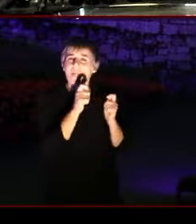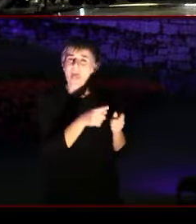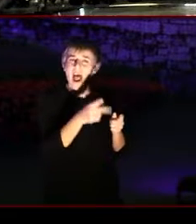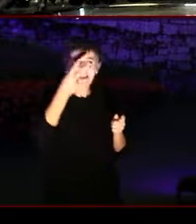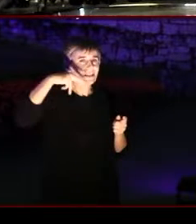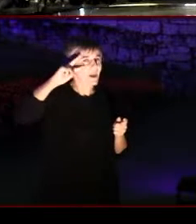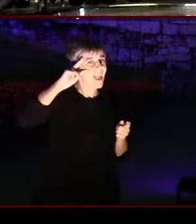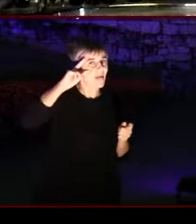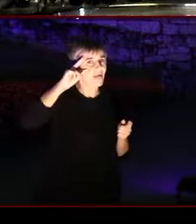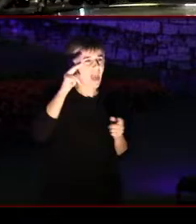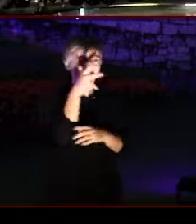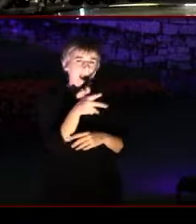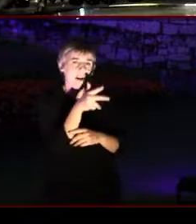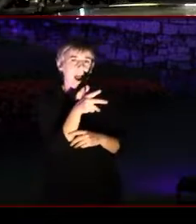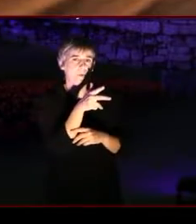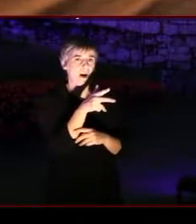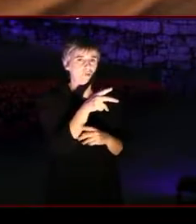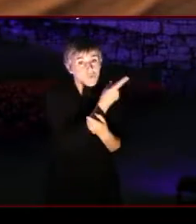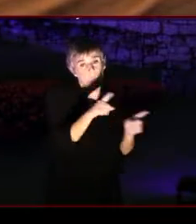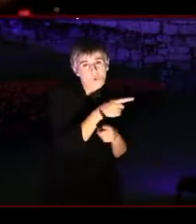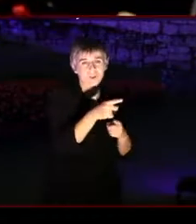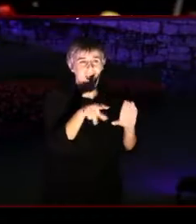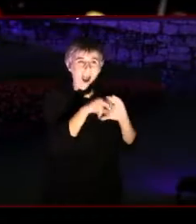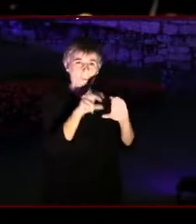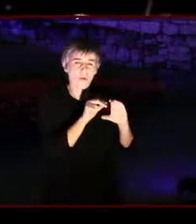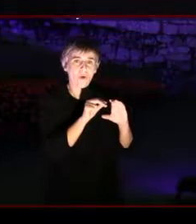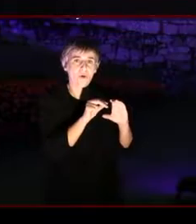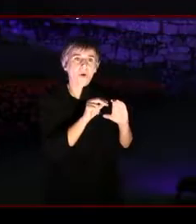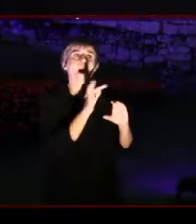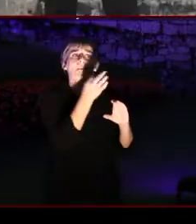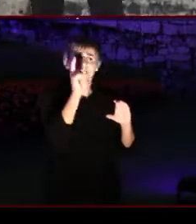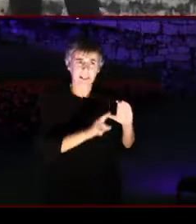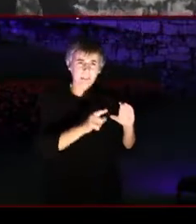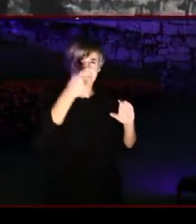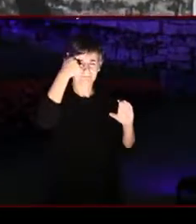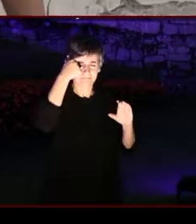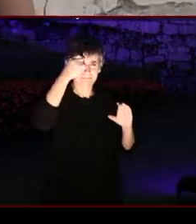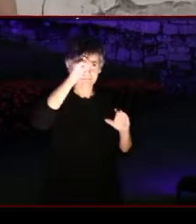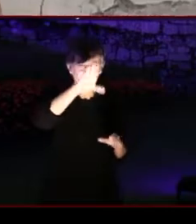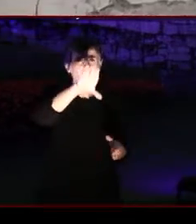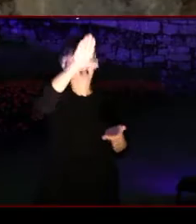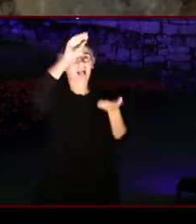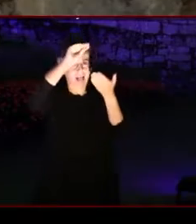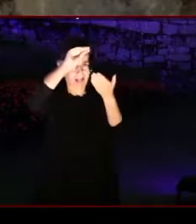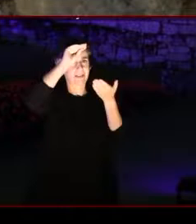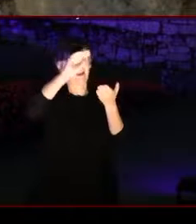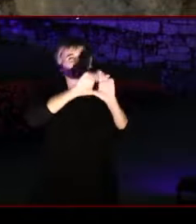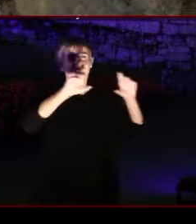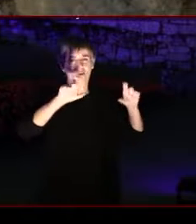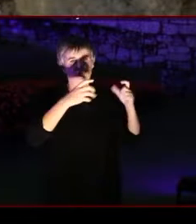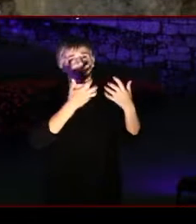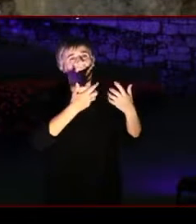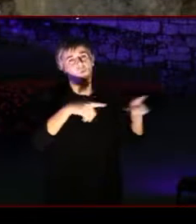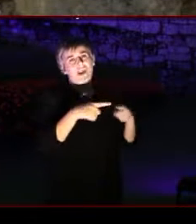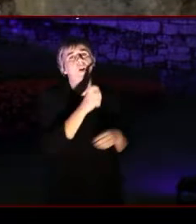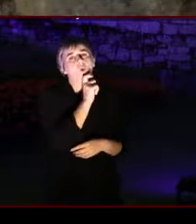un videoclip, también van a ampliar sus conocimientos acerca de la industria musical, que les puede servir para un futuro. Yo creo que mucha gente, sobre todo de mi